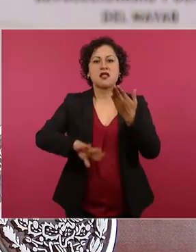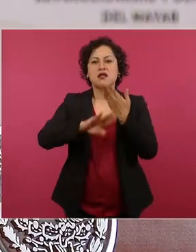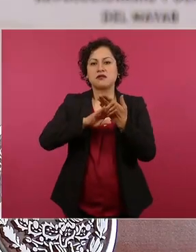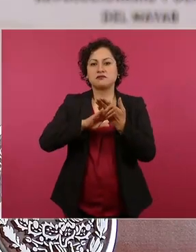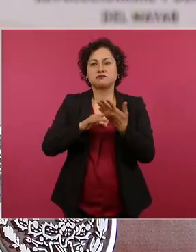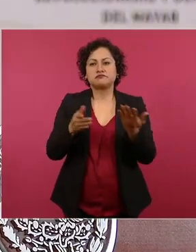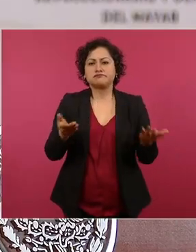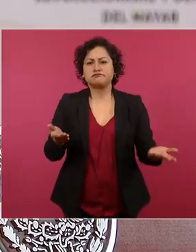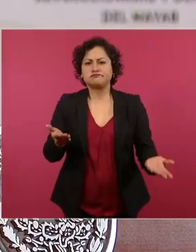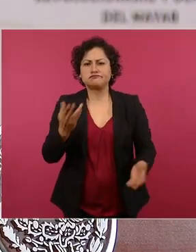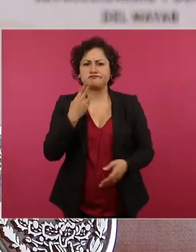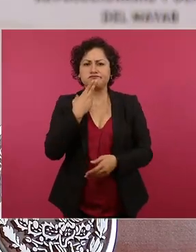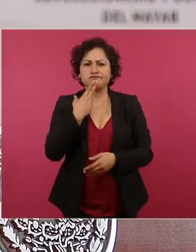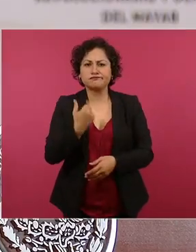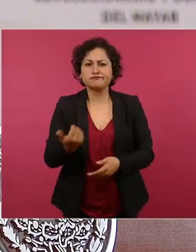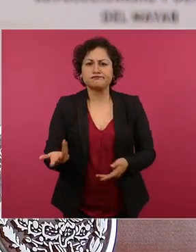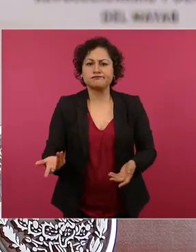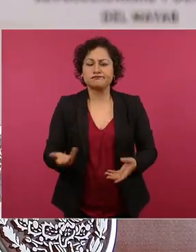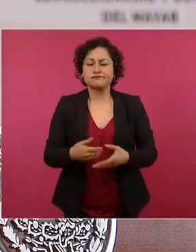y